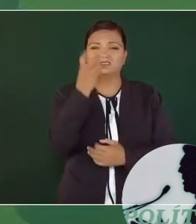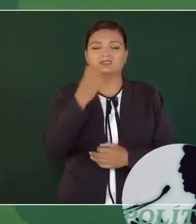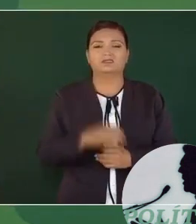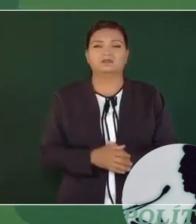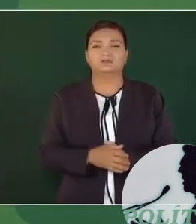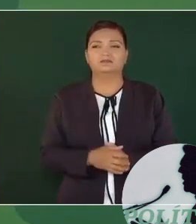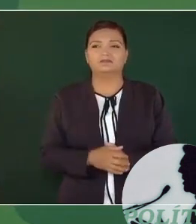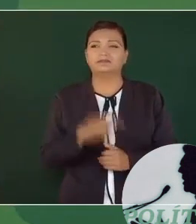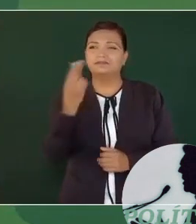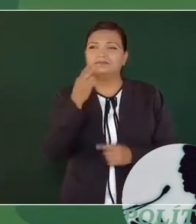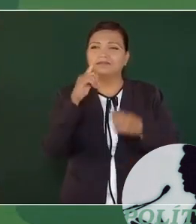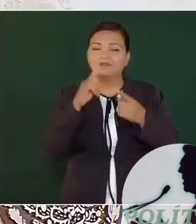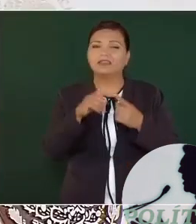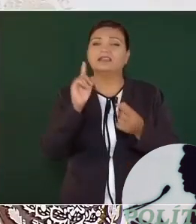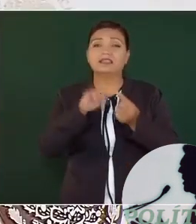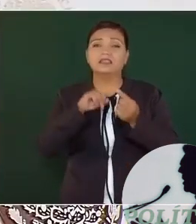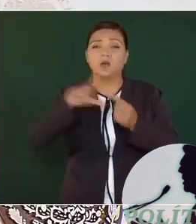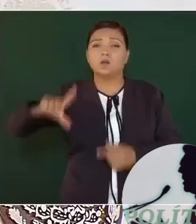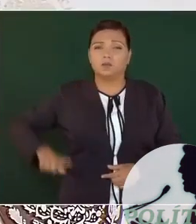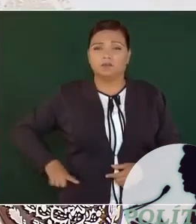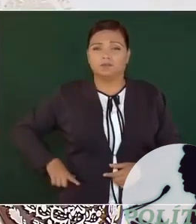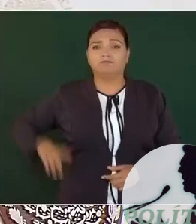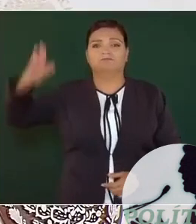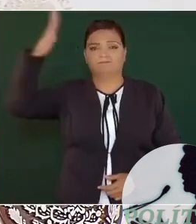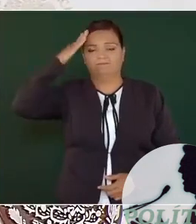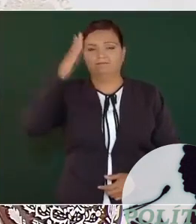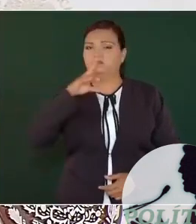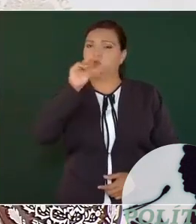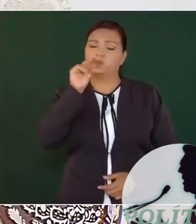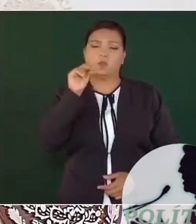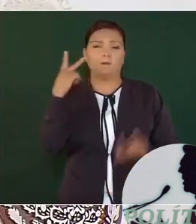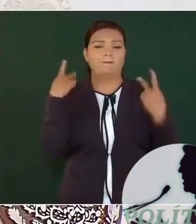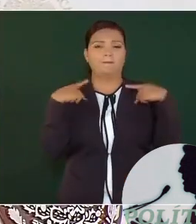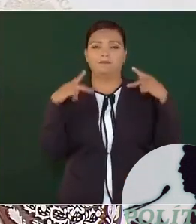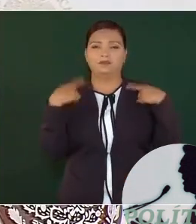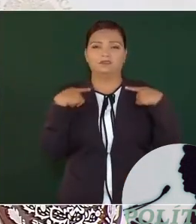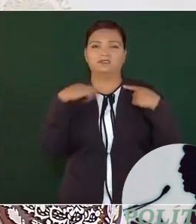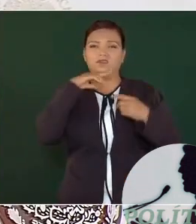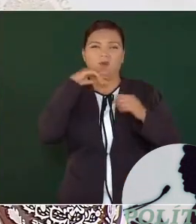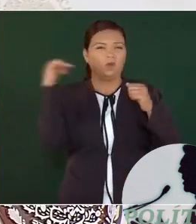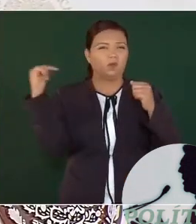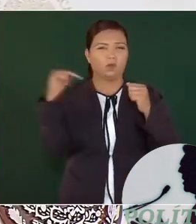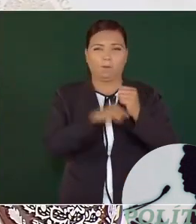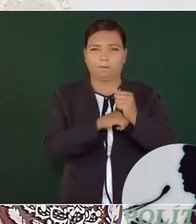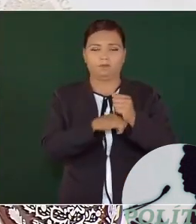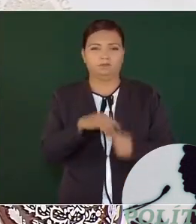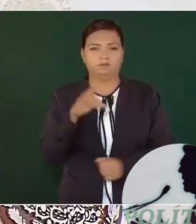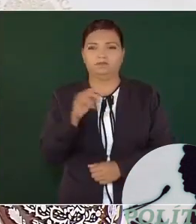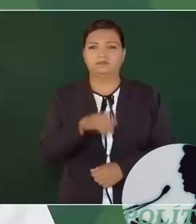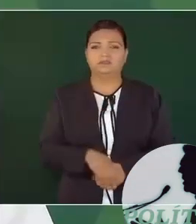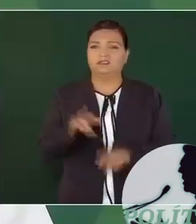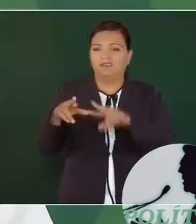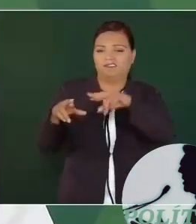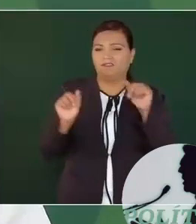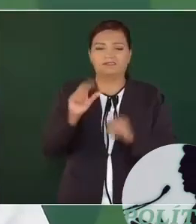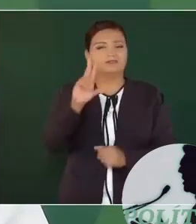de que el que gobierna no sea corrupto, no sea